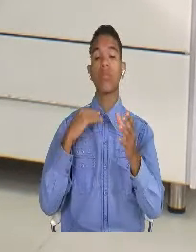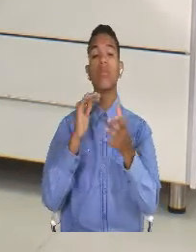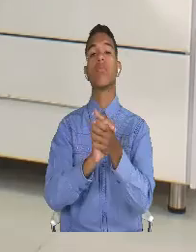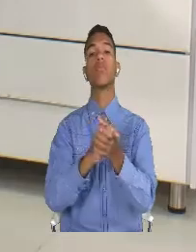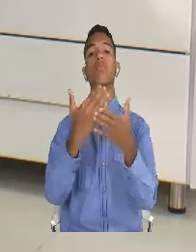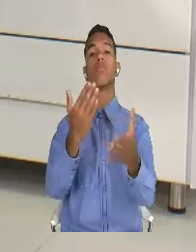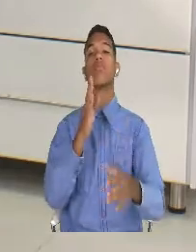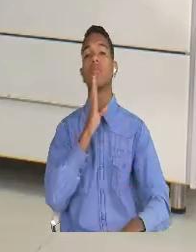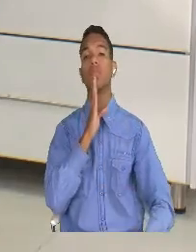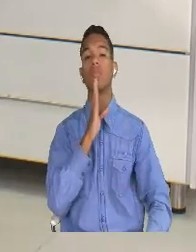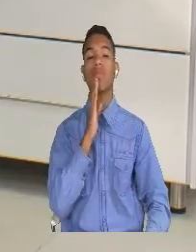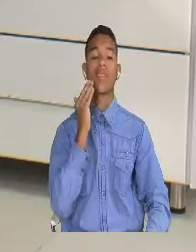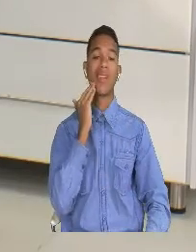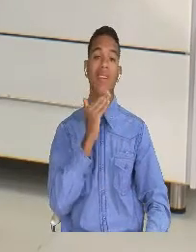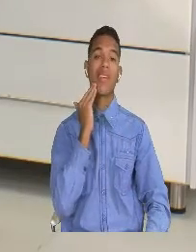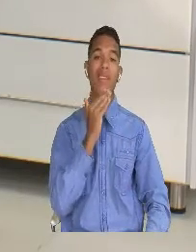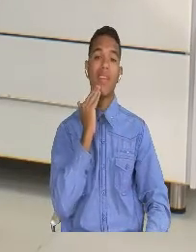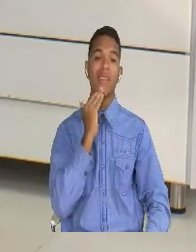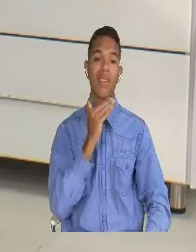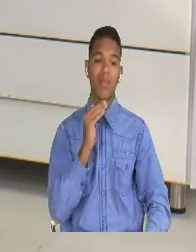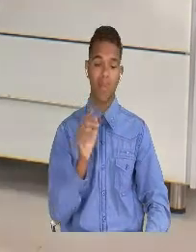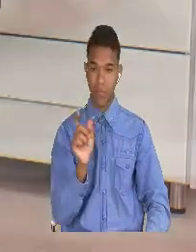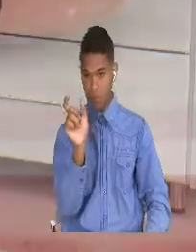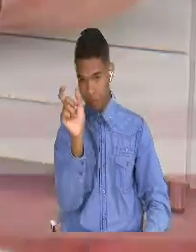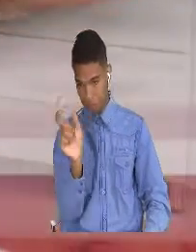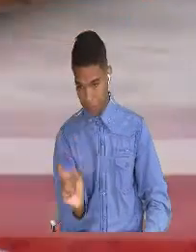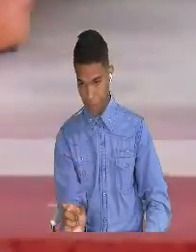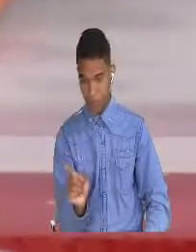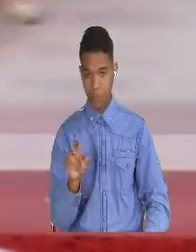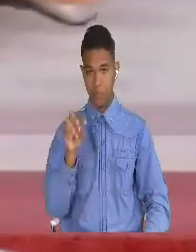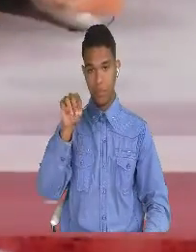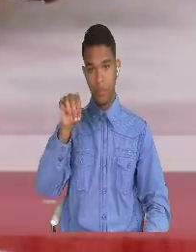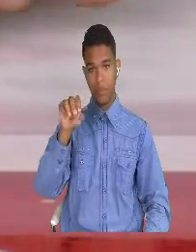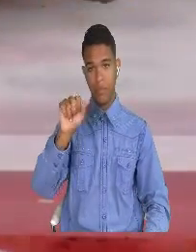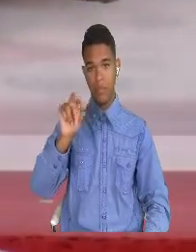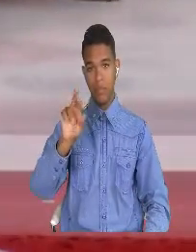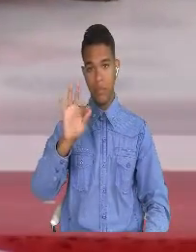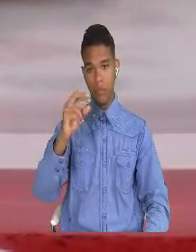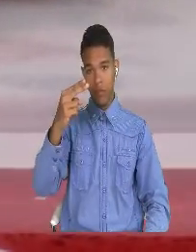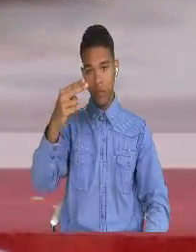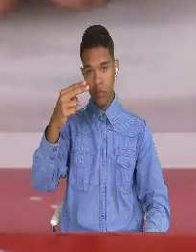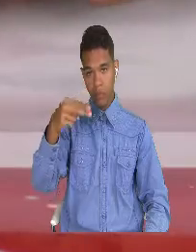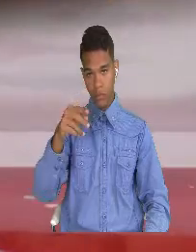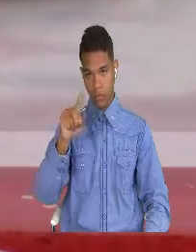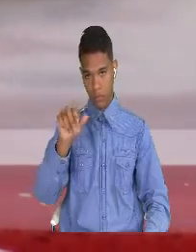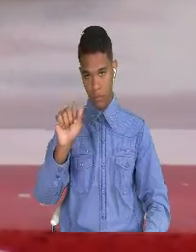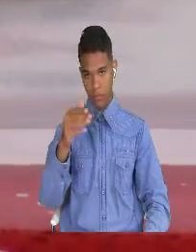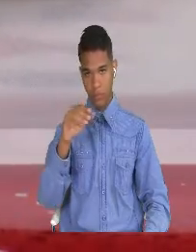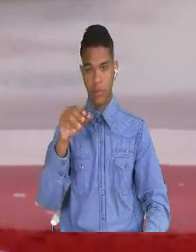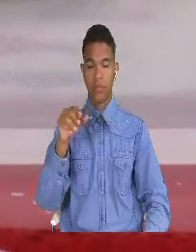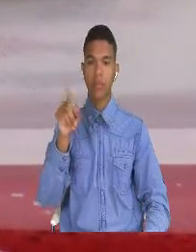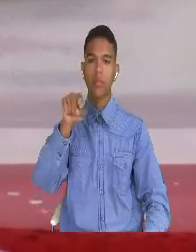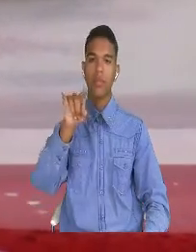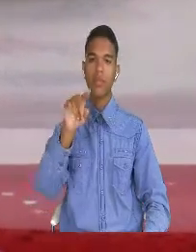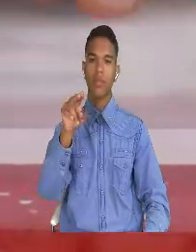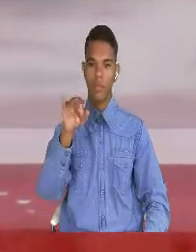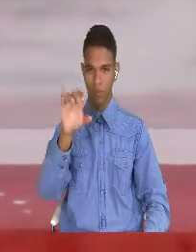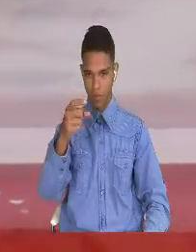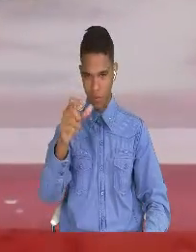a nuestra querida señora Maritza Zúñiga, que estuvo de cumpleaños en estos días. Le mando un abrazo